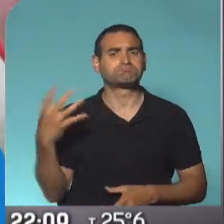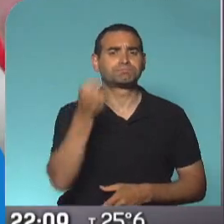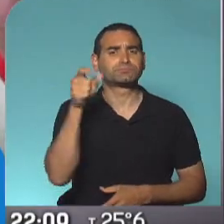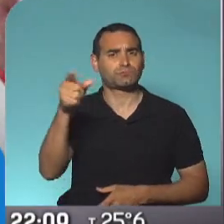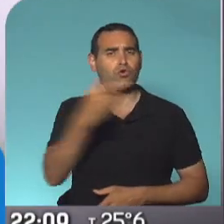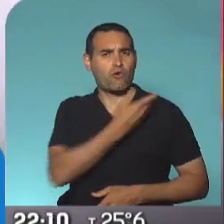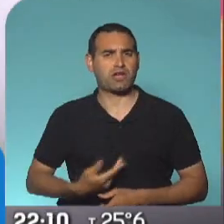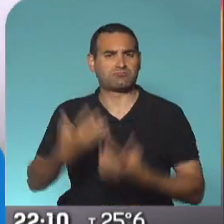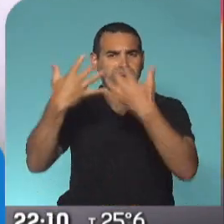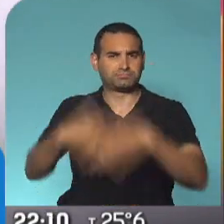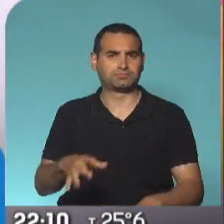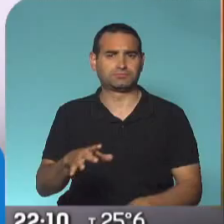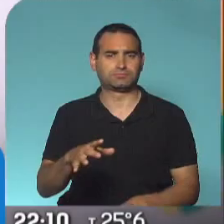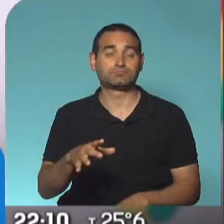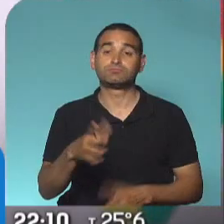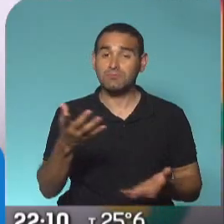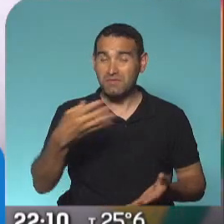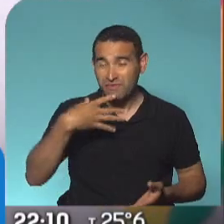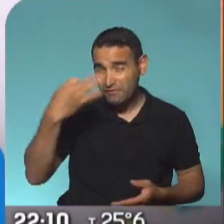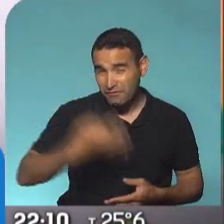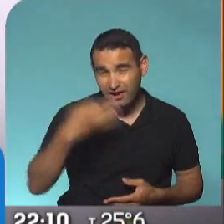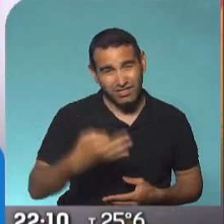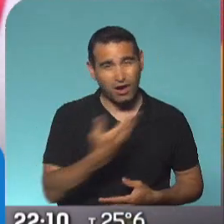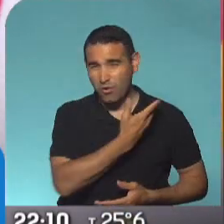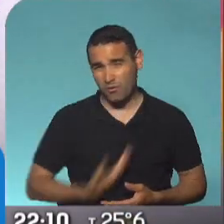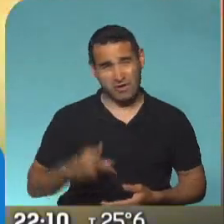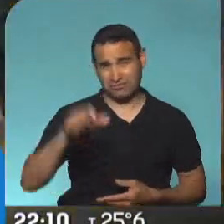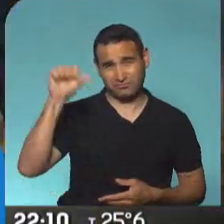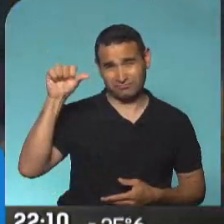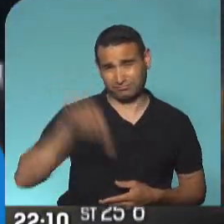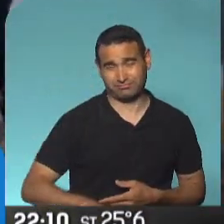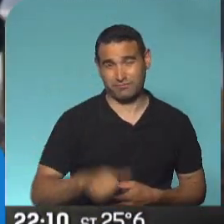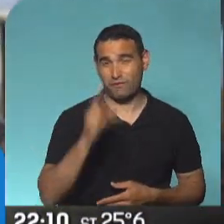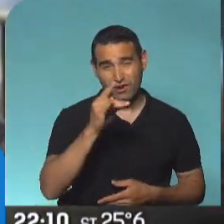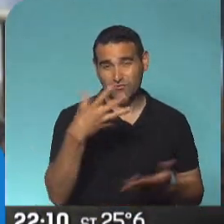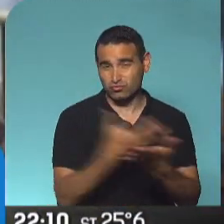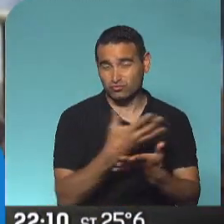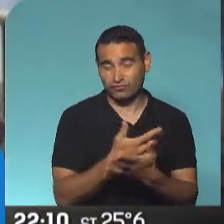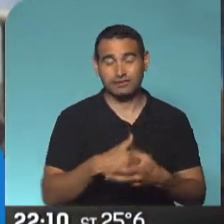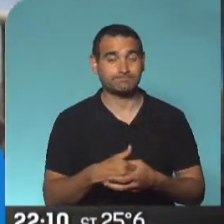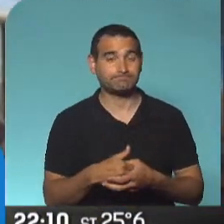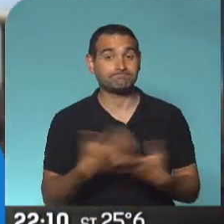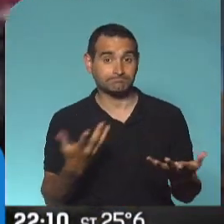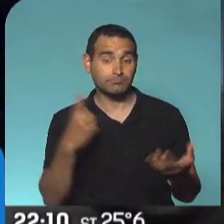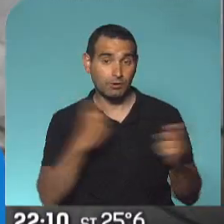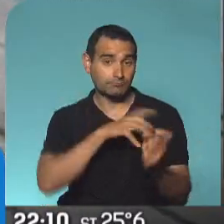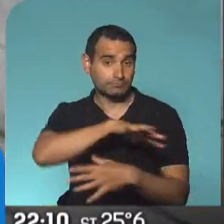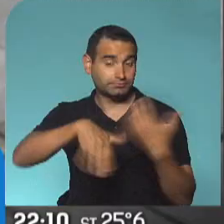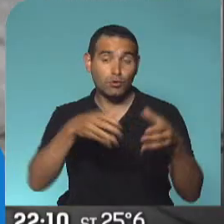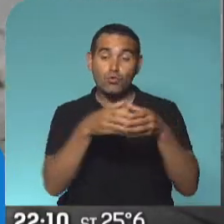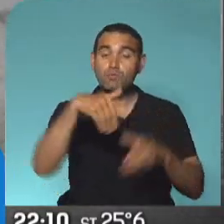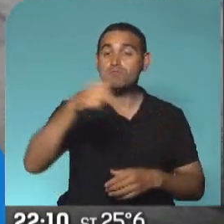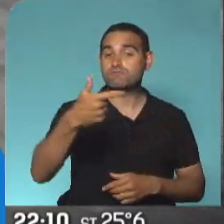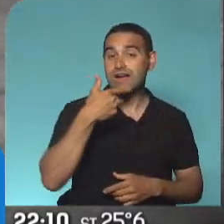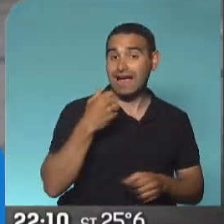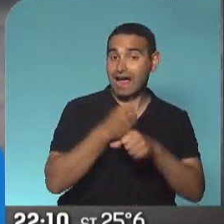que este gobierno se vaya, porque la verdad es que ha hecho mucho daño a Bolivia. En este punto de la crisis, el MAS, que hasta el